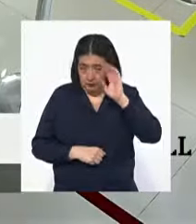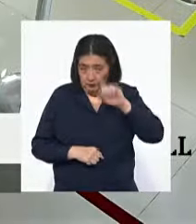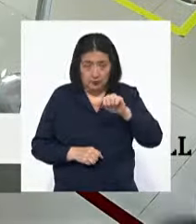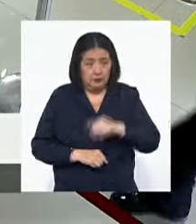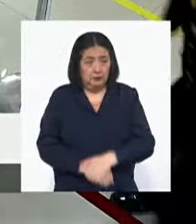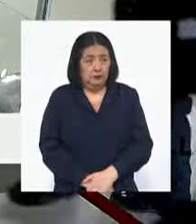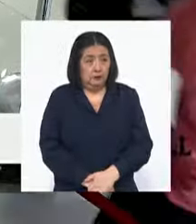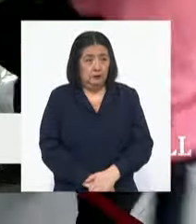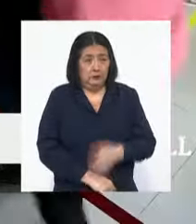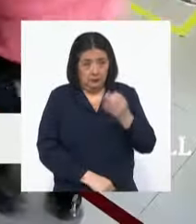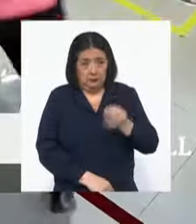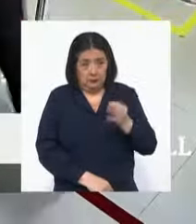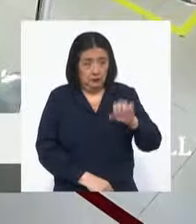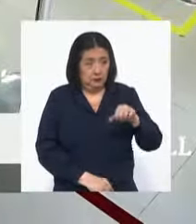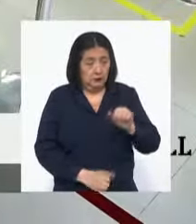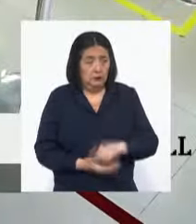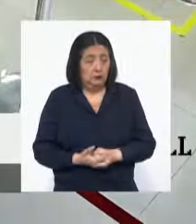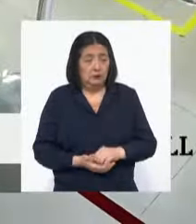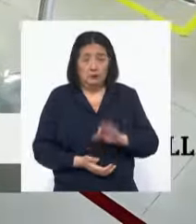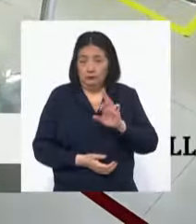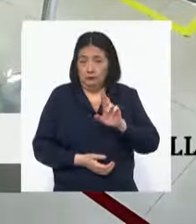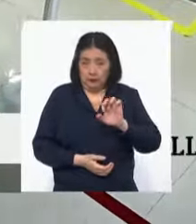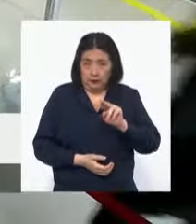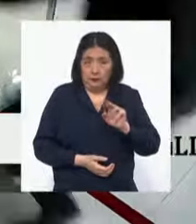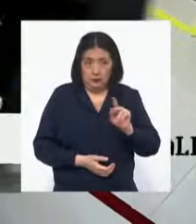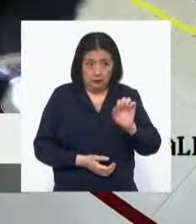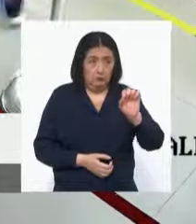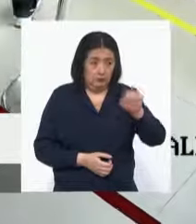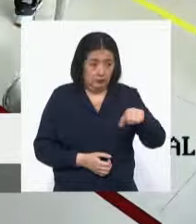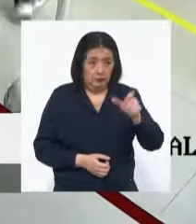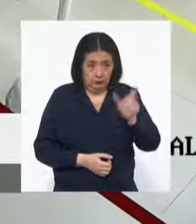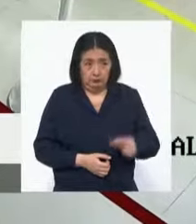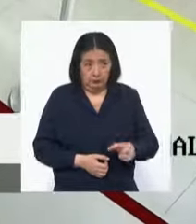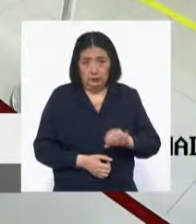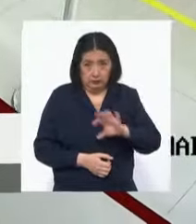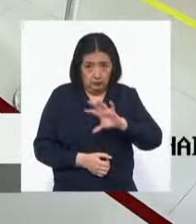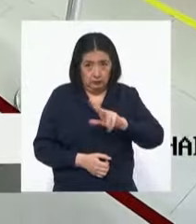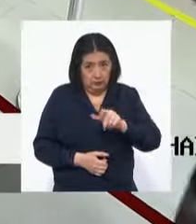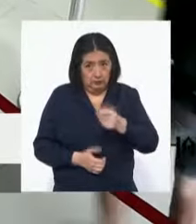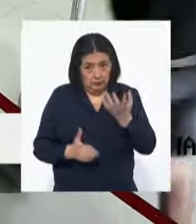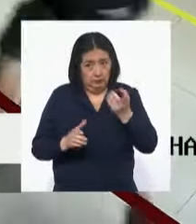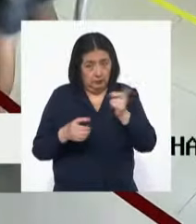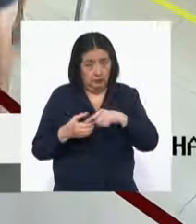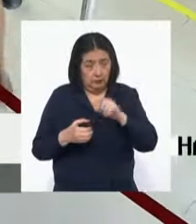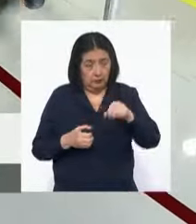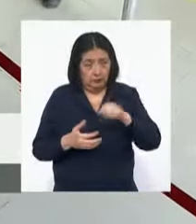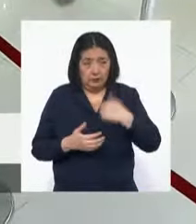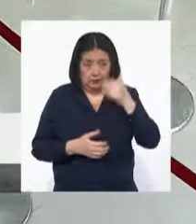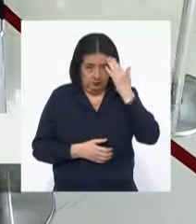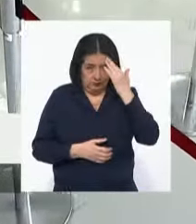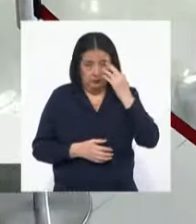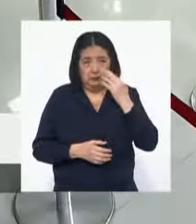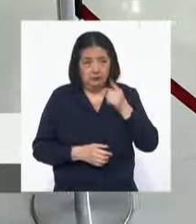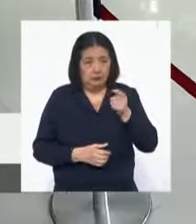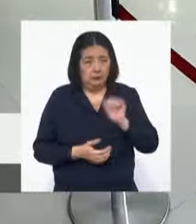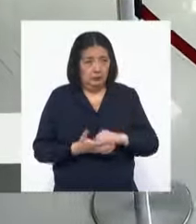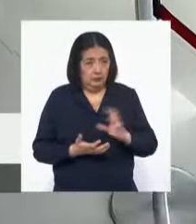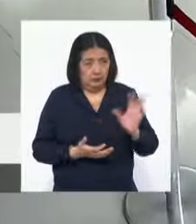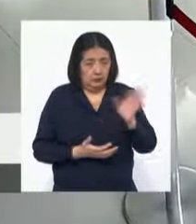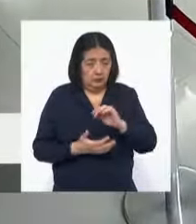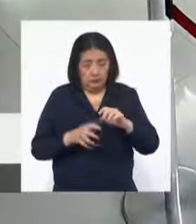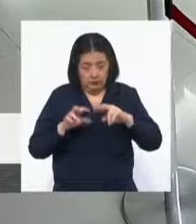correspondientes. Efectivamente, Franco Yoandri Rojo Quispe es el delincuente que participó, se ha sido identificado plenamente ya con todas